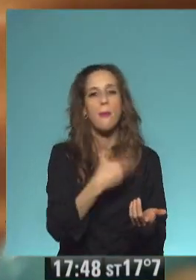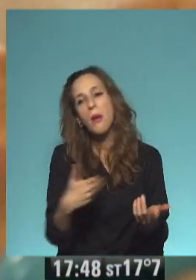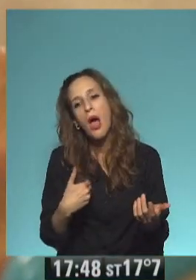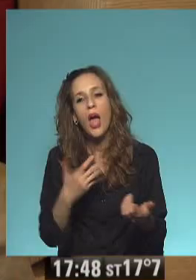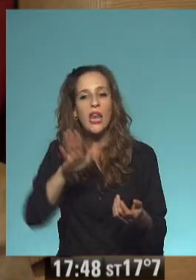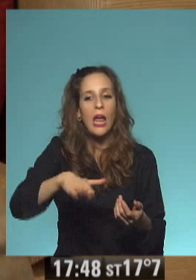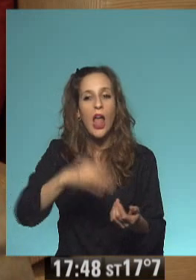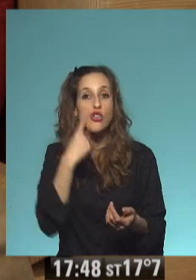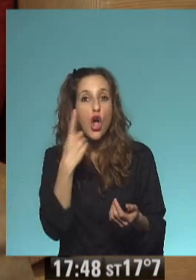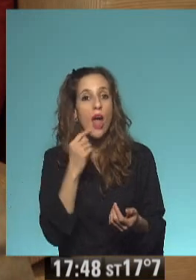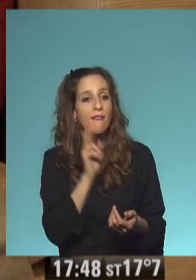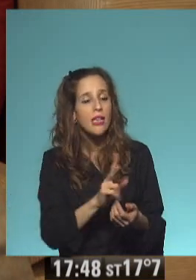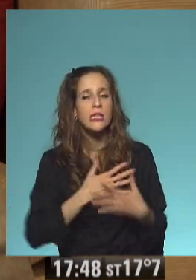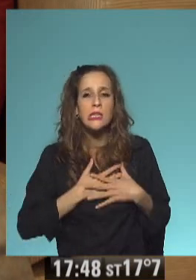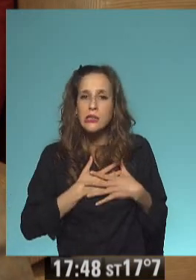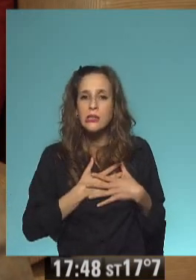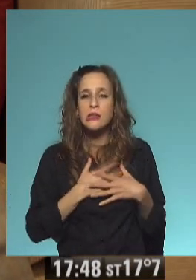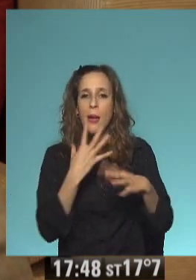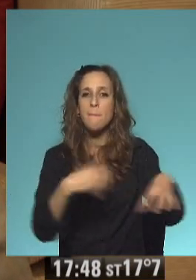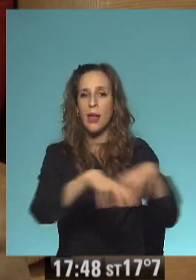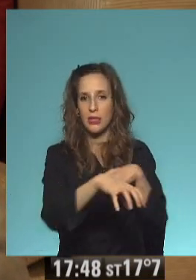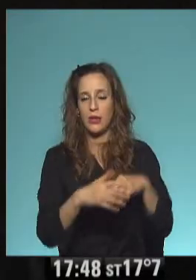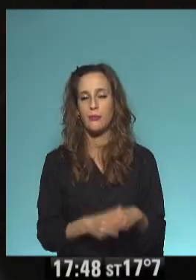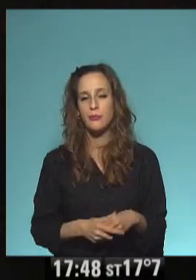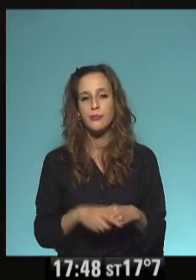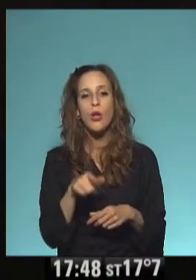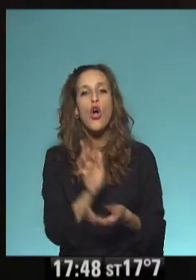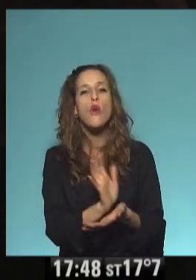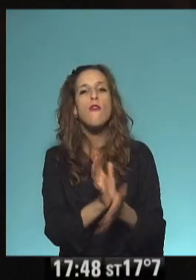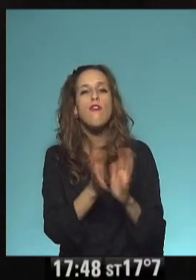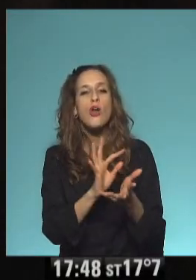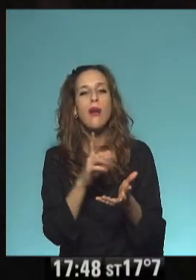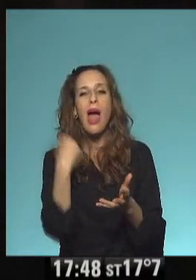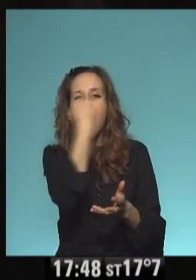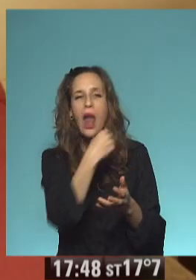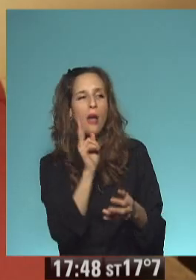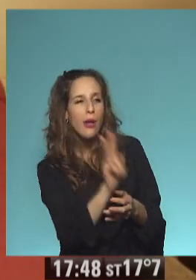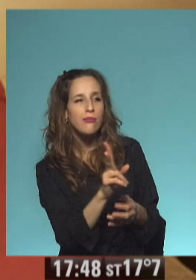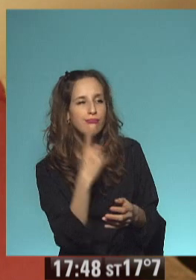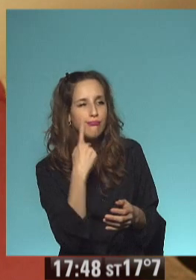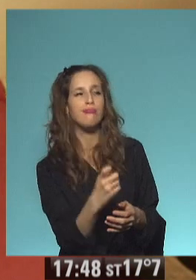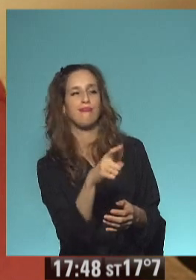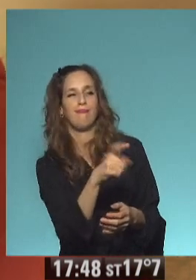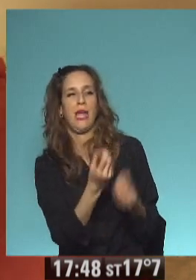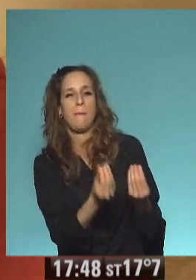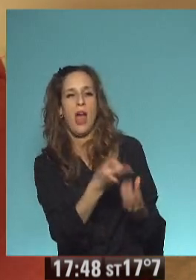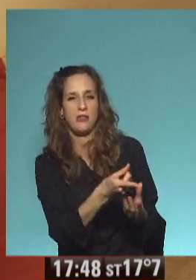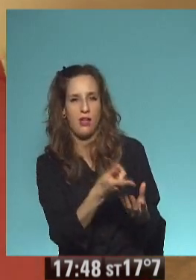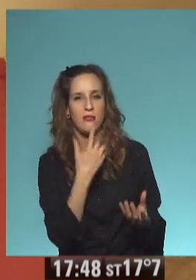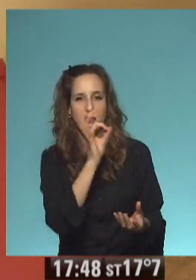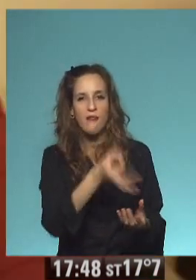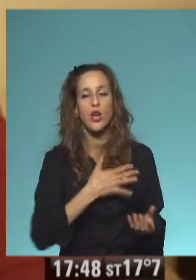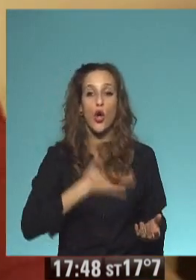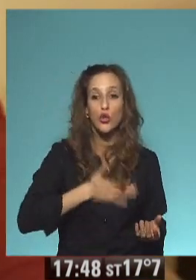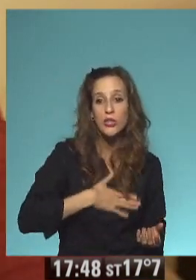nena que llora porque se le escapó su globo. Es como poder leer las caras de la gente y saber si están